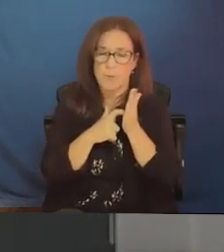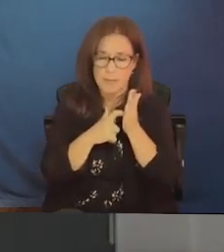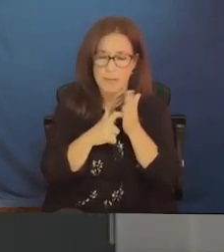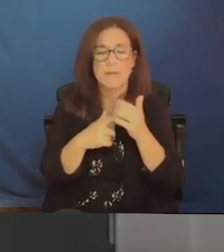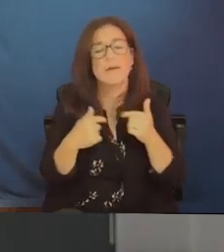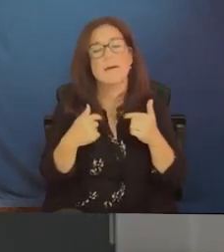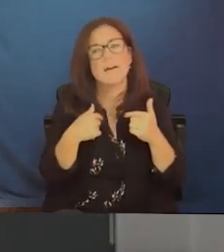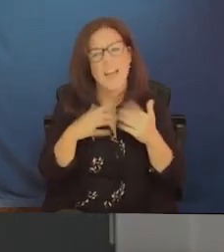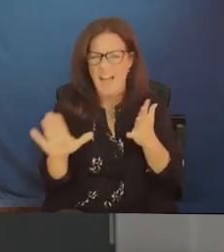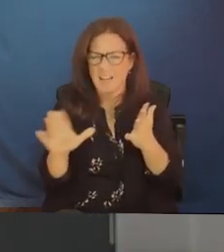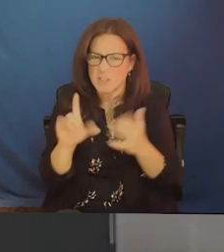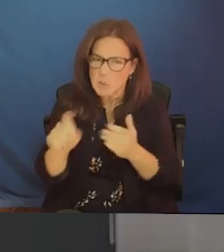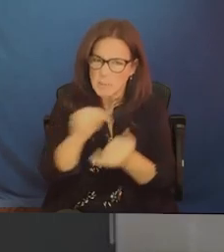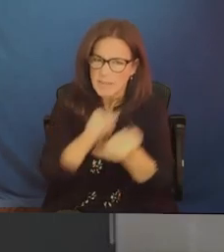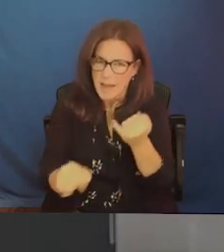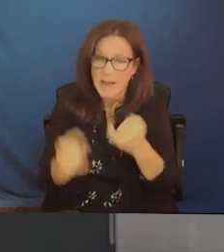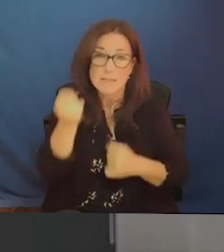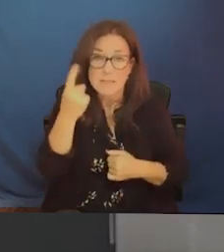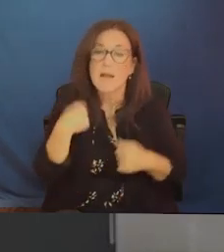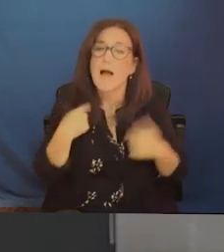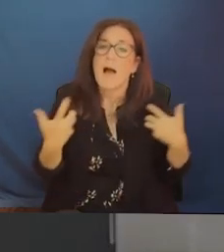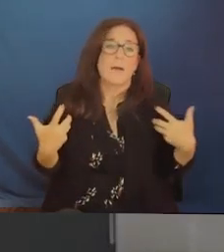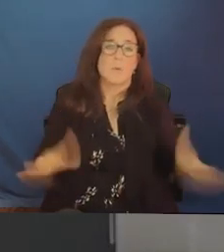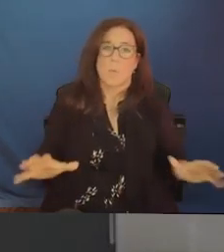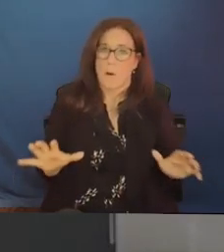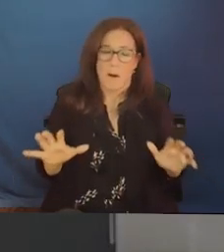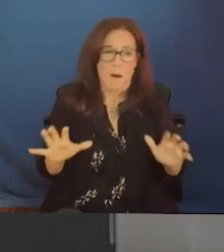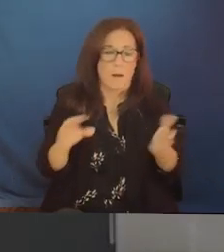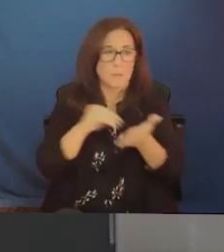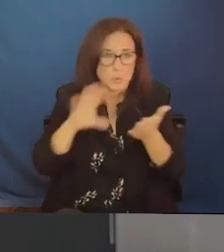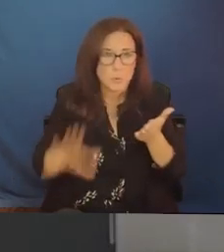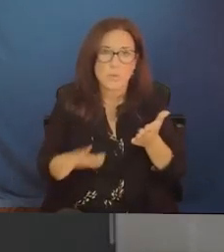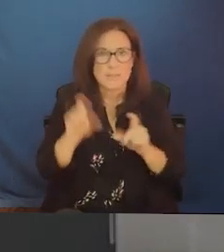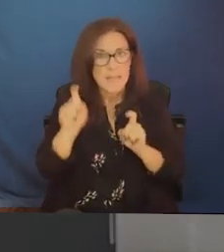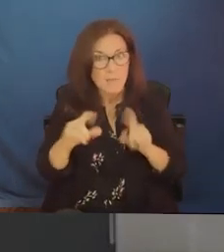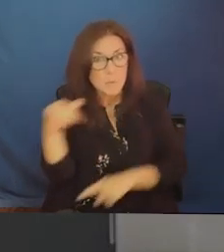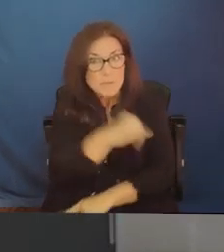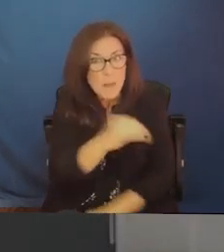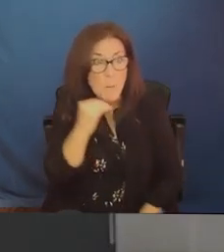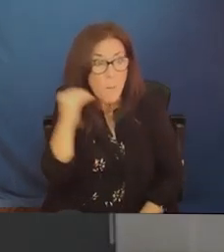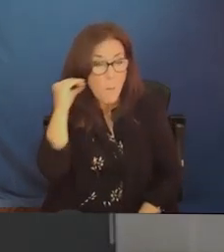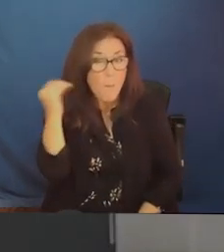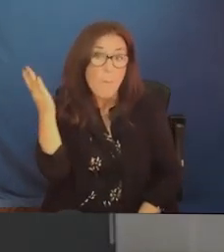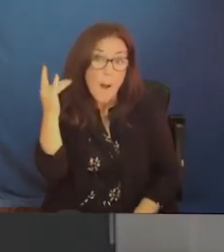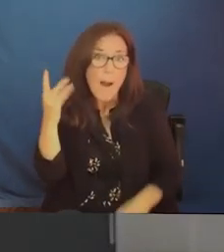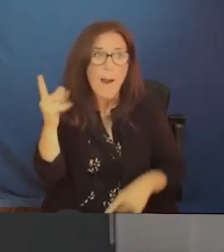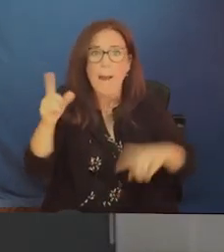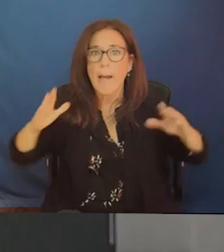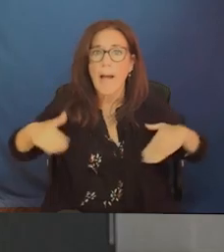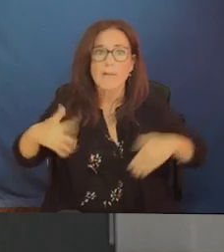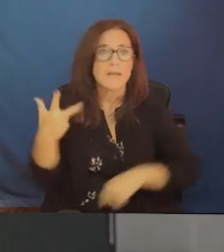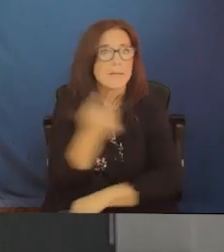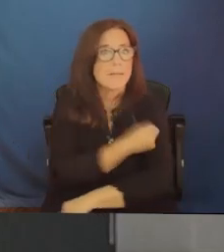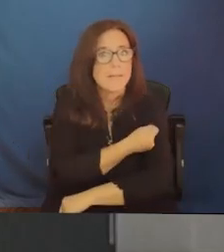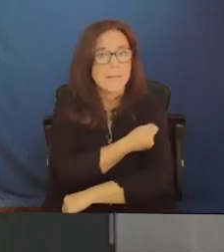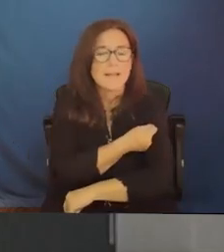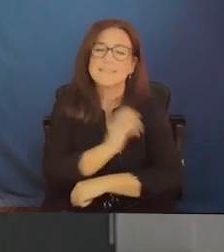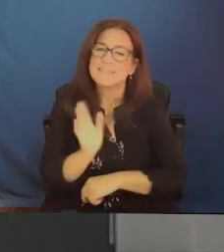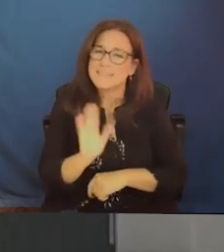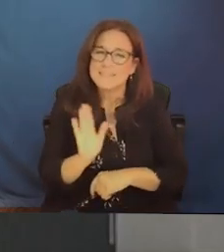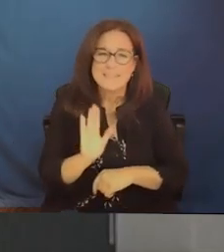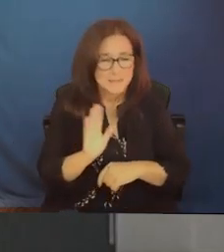nosotros no nos gustaría que los niños no regresen a las escuelas quienes han sufrido más